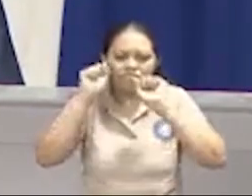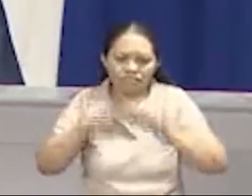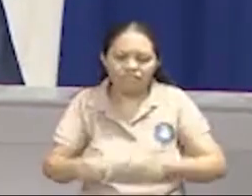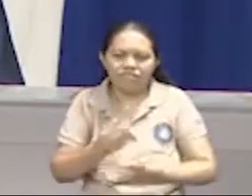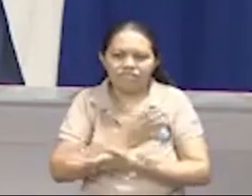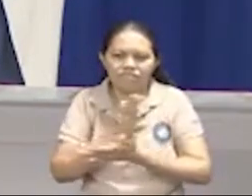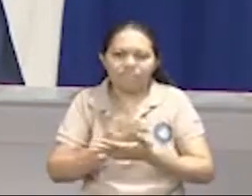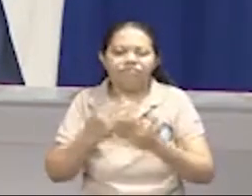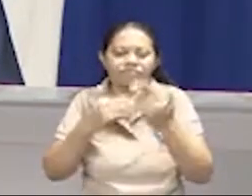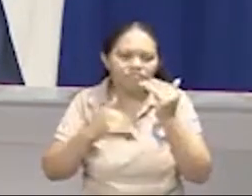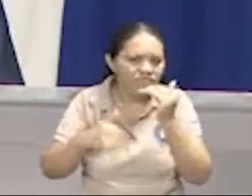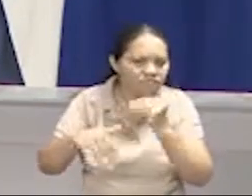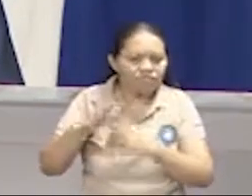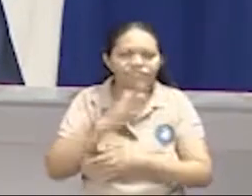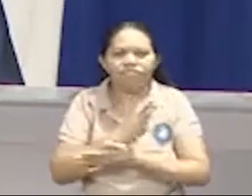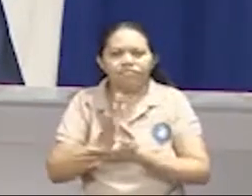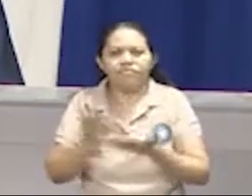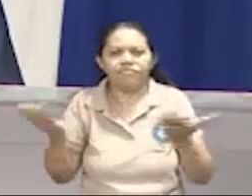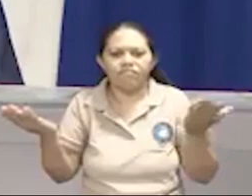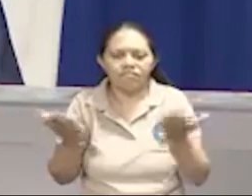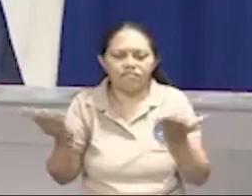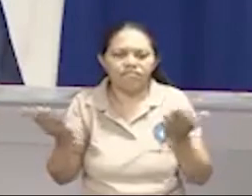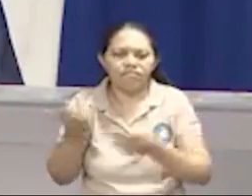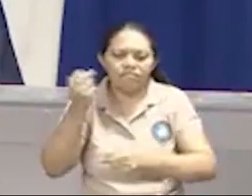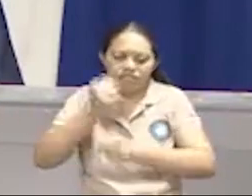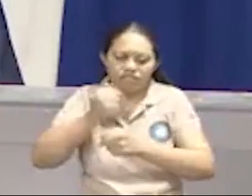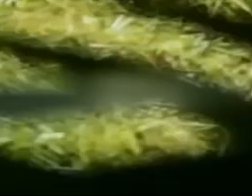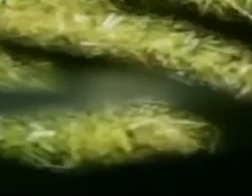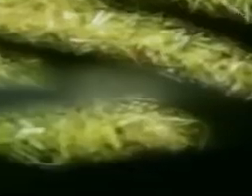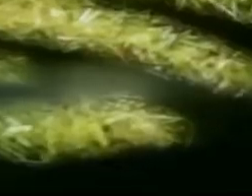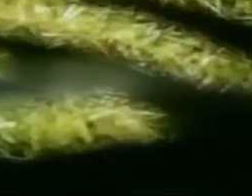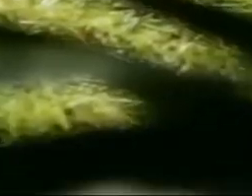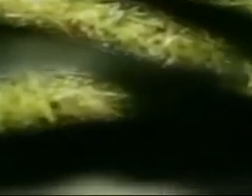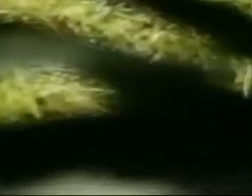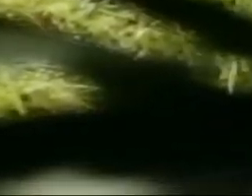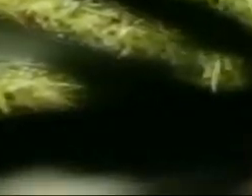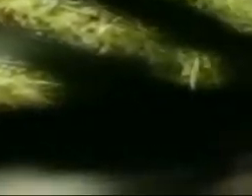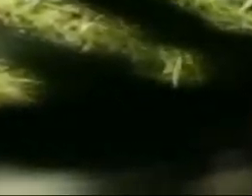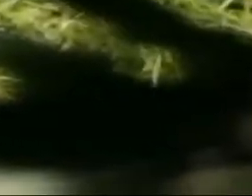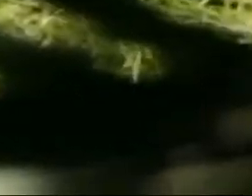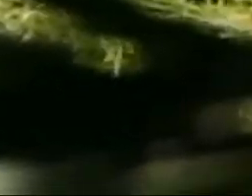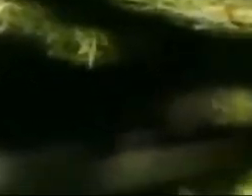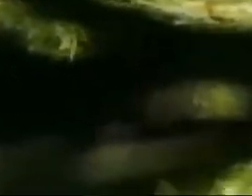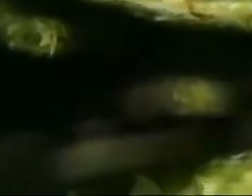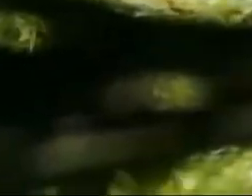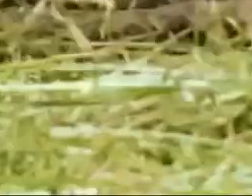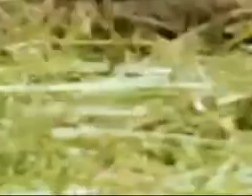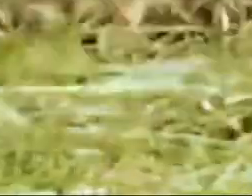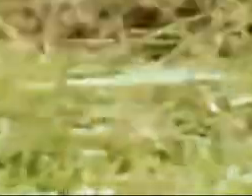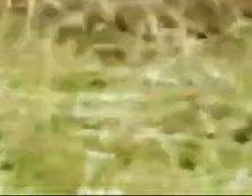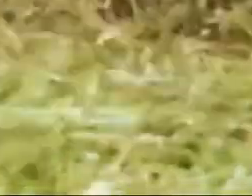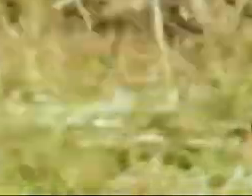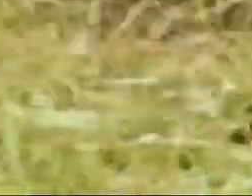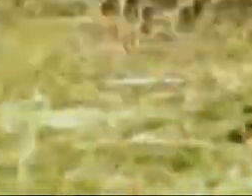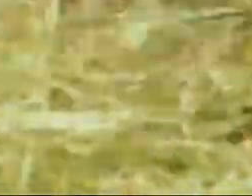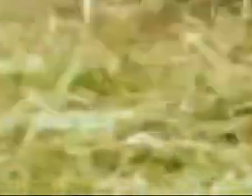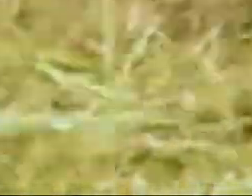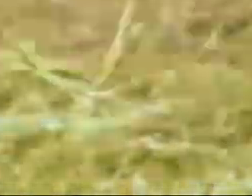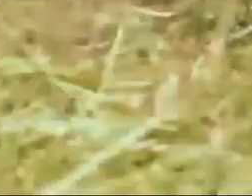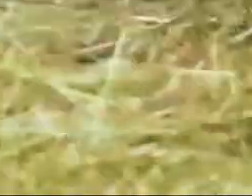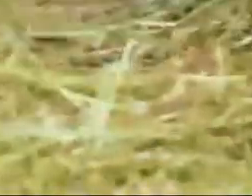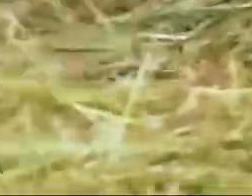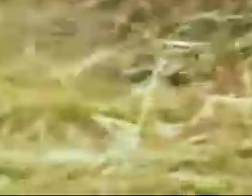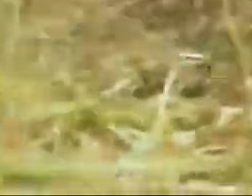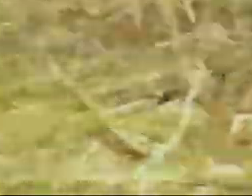permitirán maquinarias de construcción, así como maquinaria agrícola para la producción de los campesinos